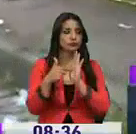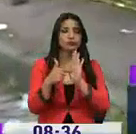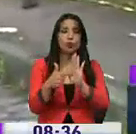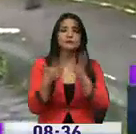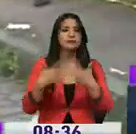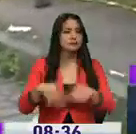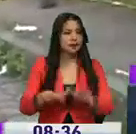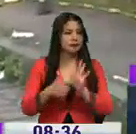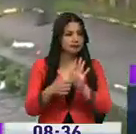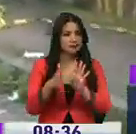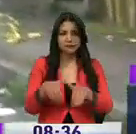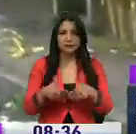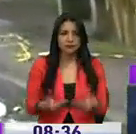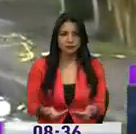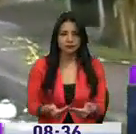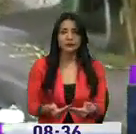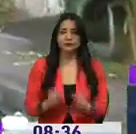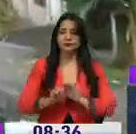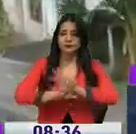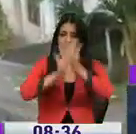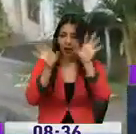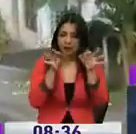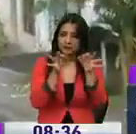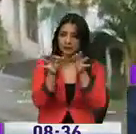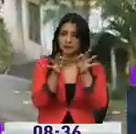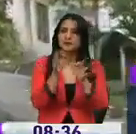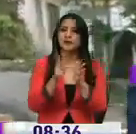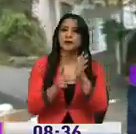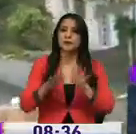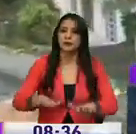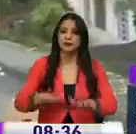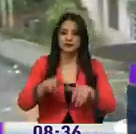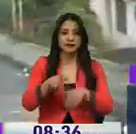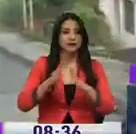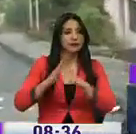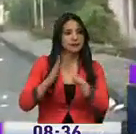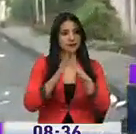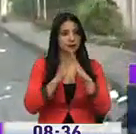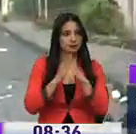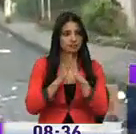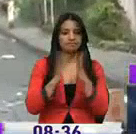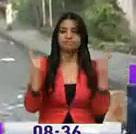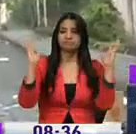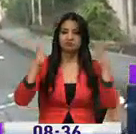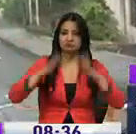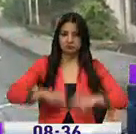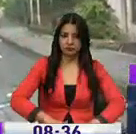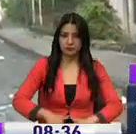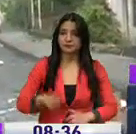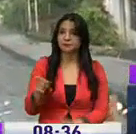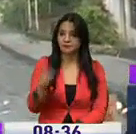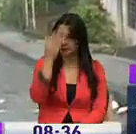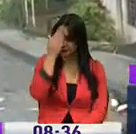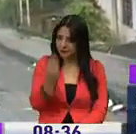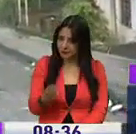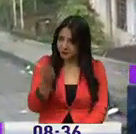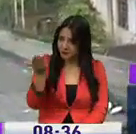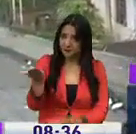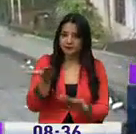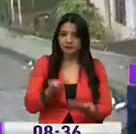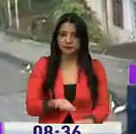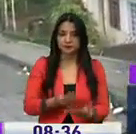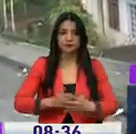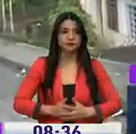ya con mayor claridad lo que está pasando con las viviendas que han sido destruidas. Don Carlos, buenos días. La